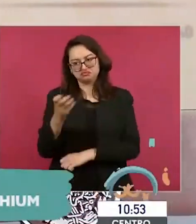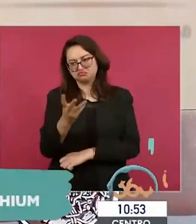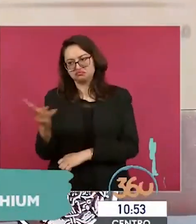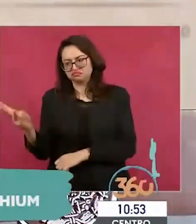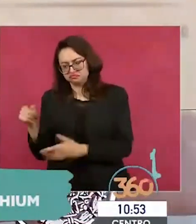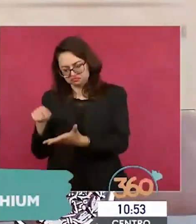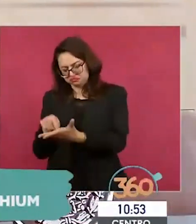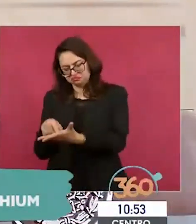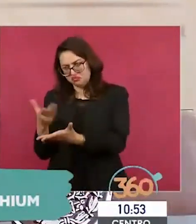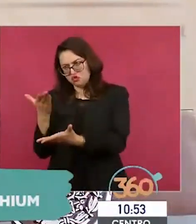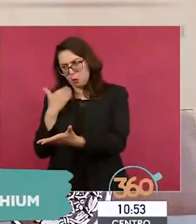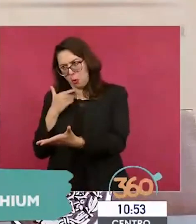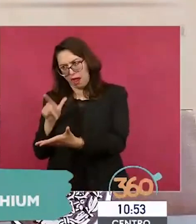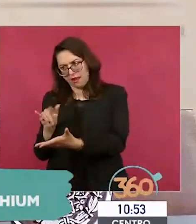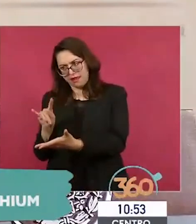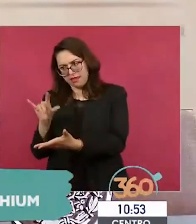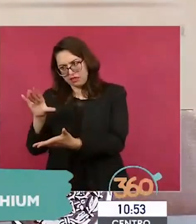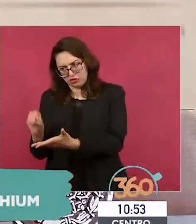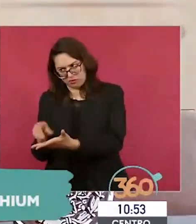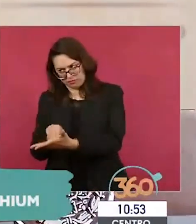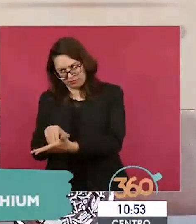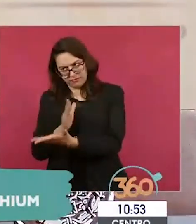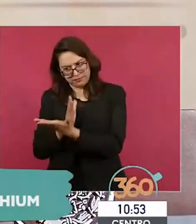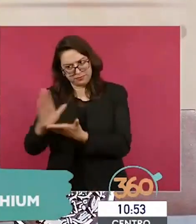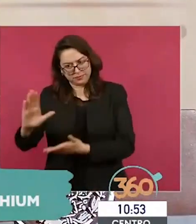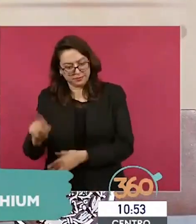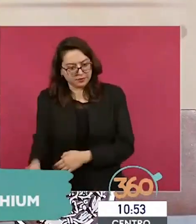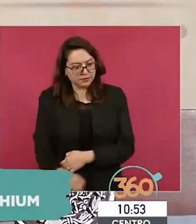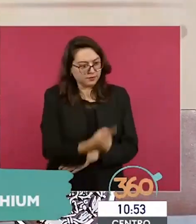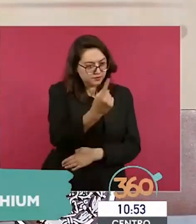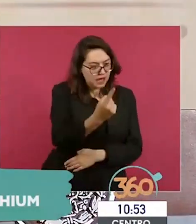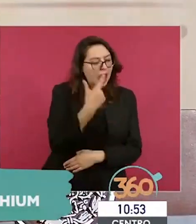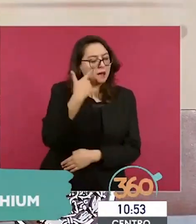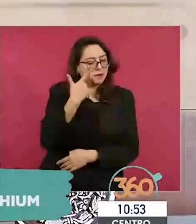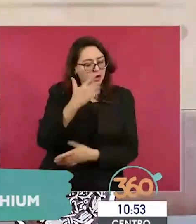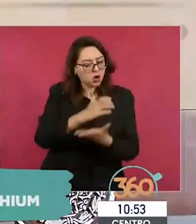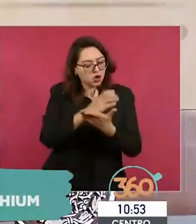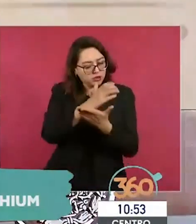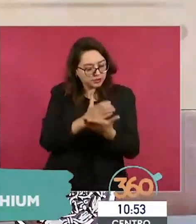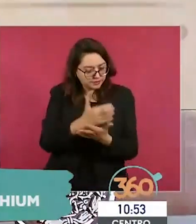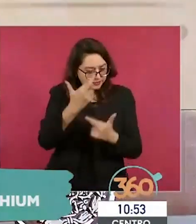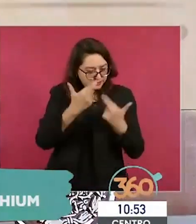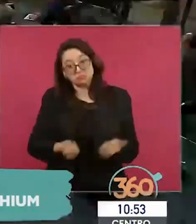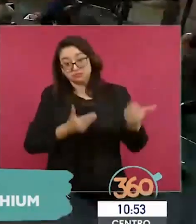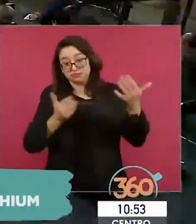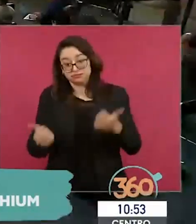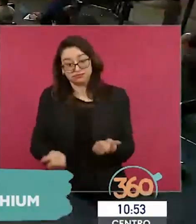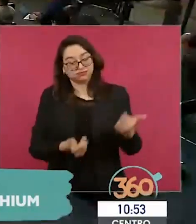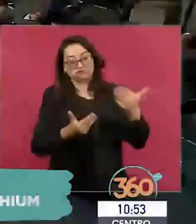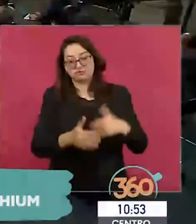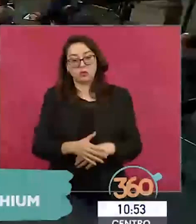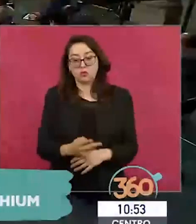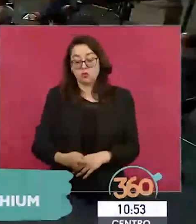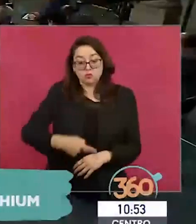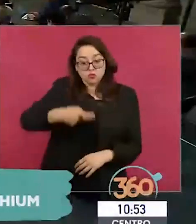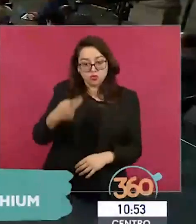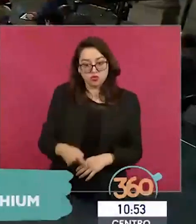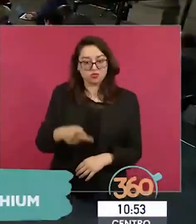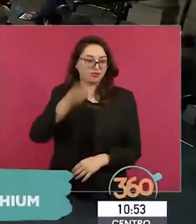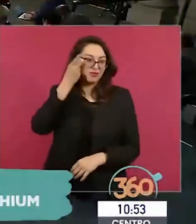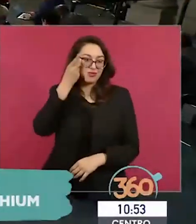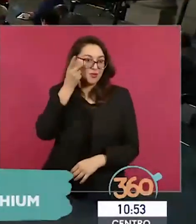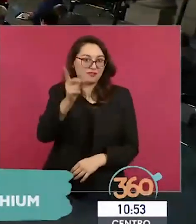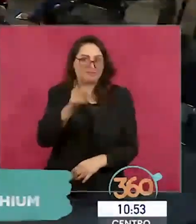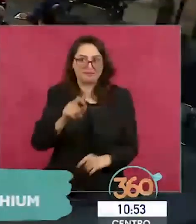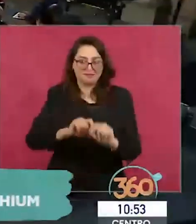sea de la nación porque es un mineral estratégico y vamos